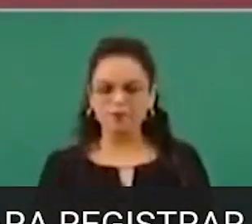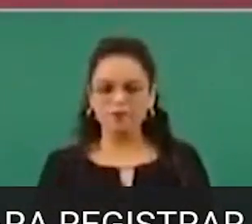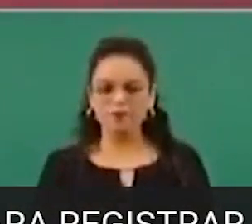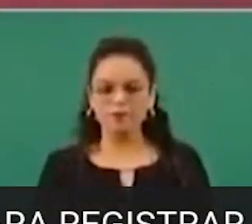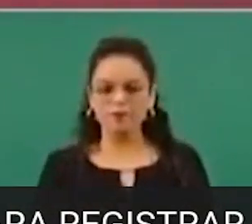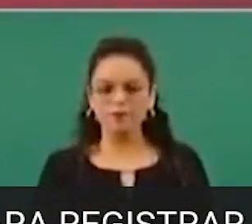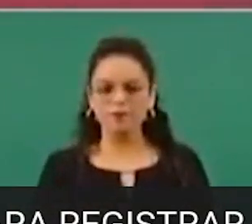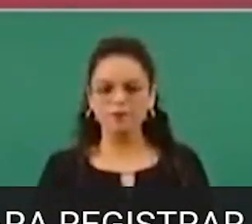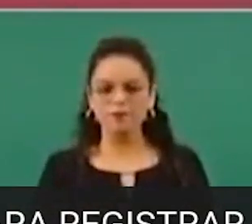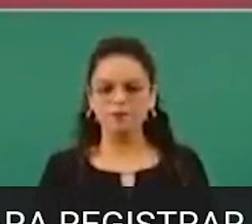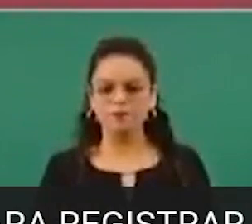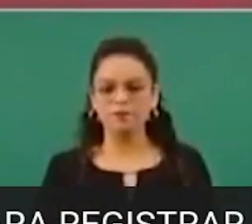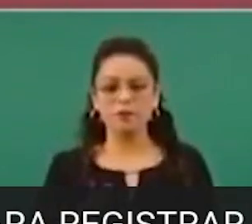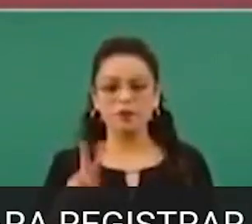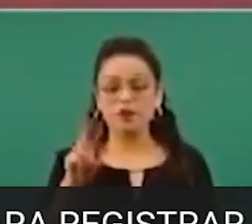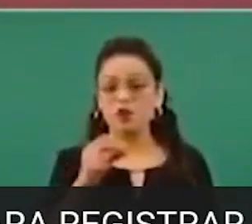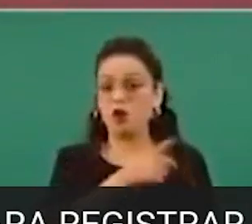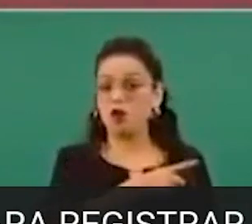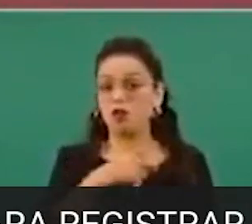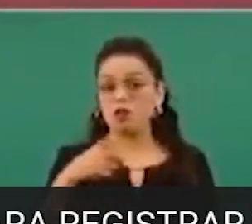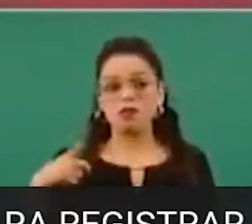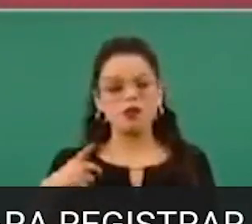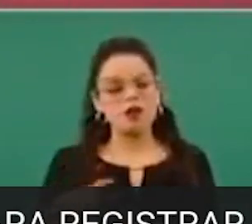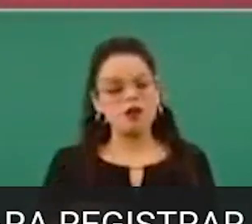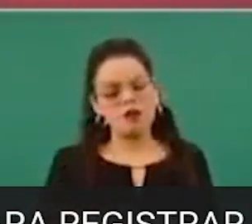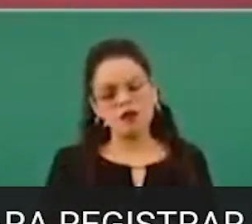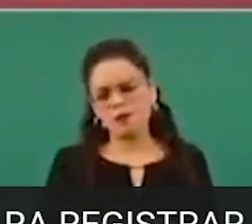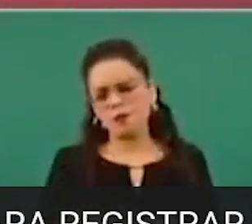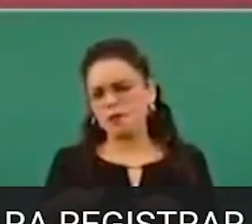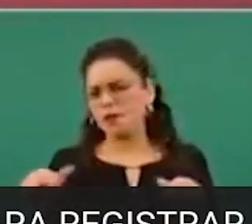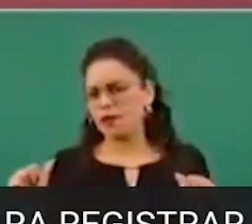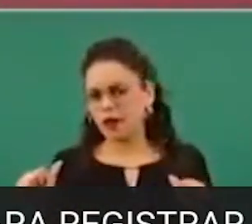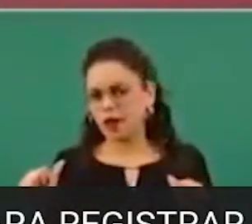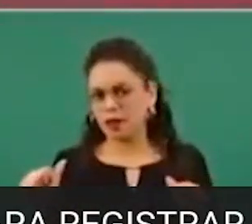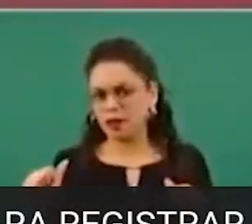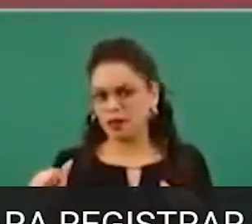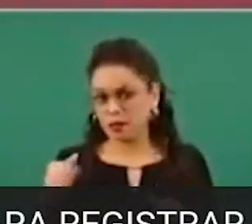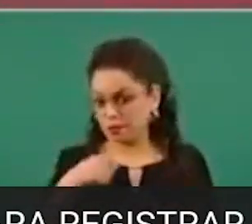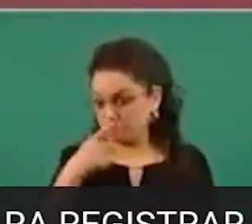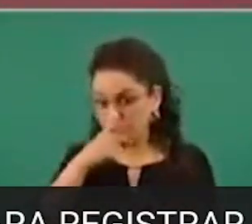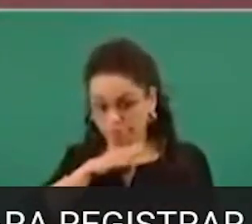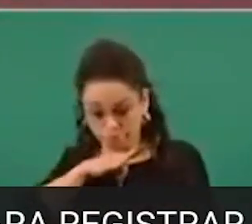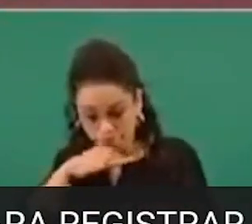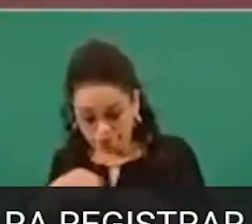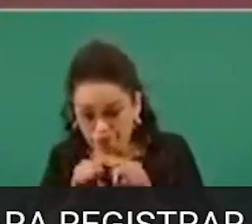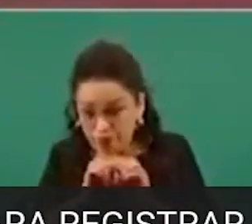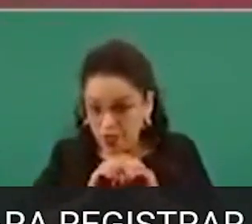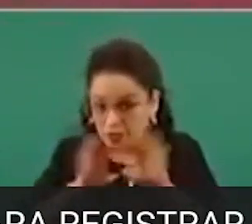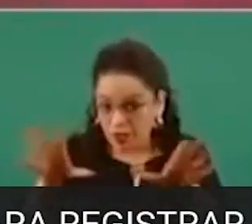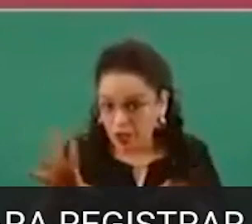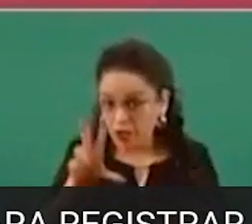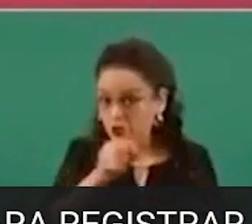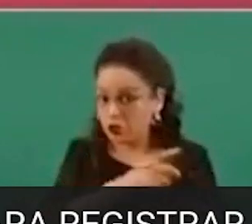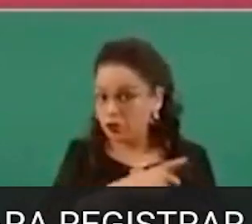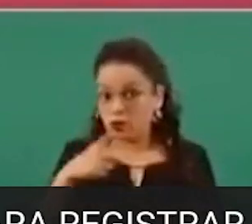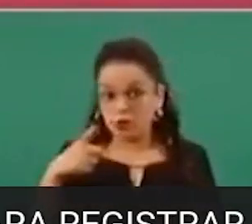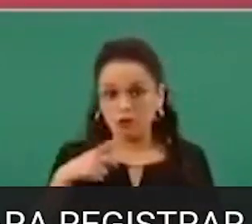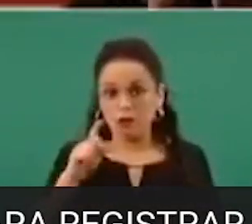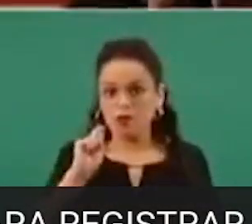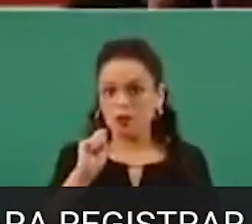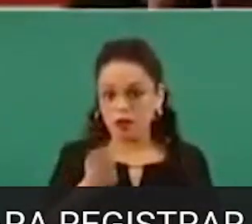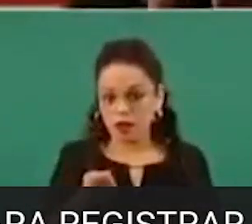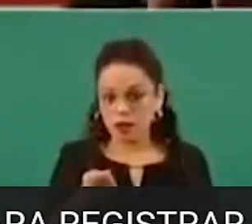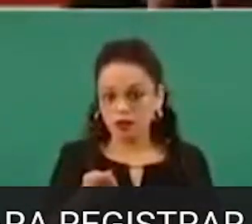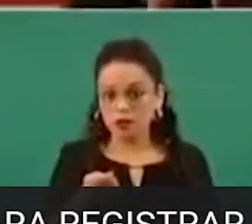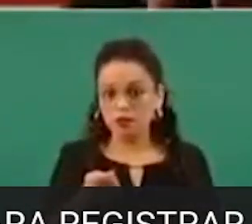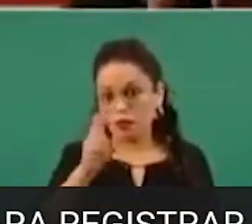Y no debe restringirse en ninguna circunstancia, soy enfático, en ninguna circunstancia se debe restringir